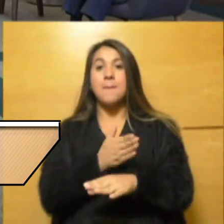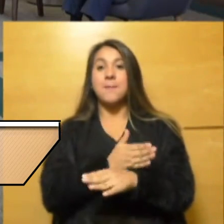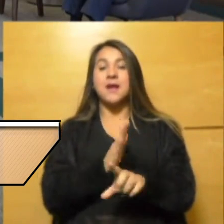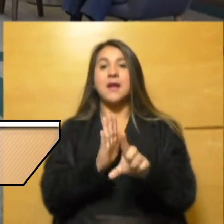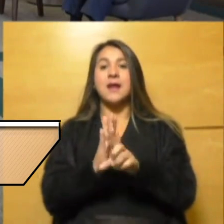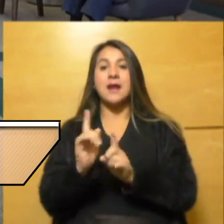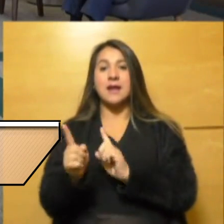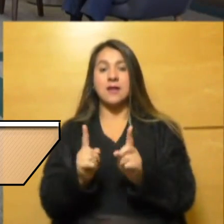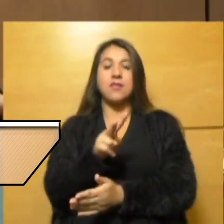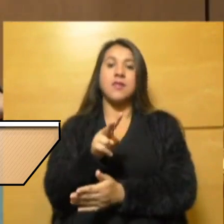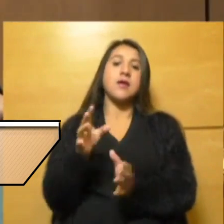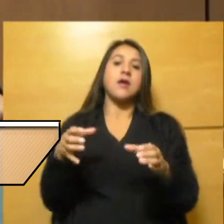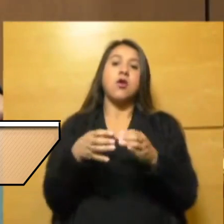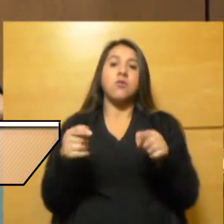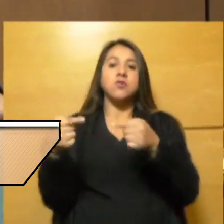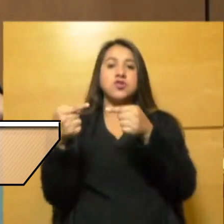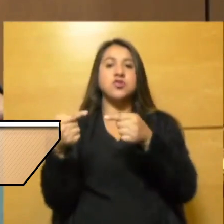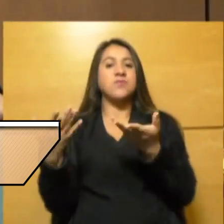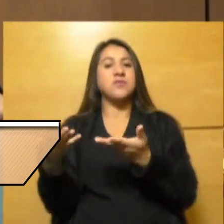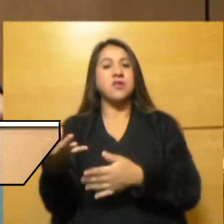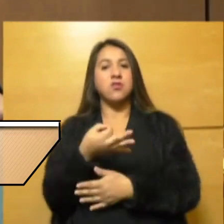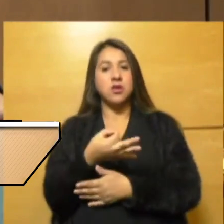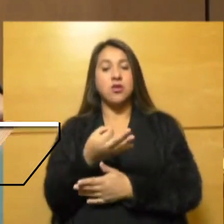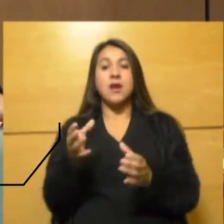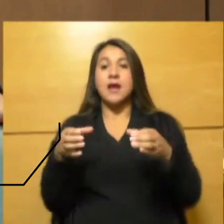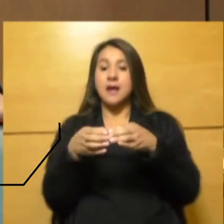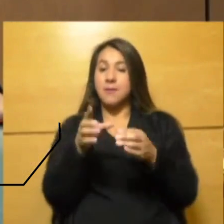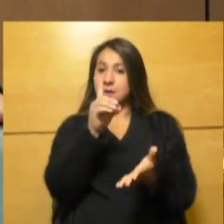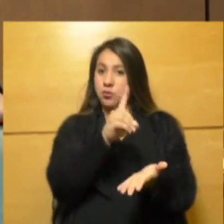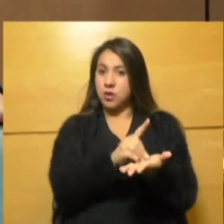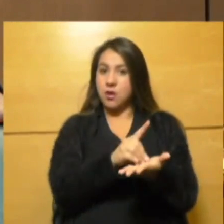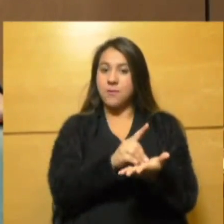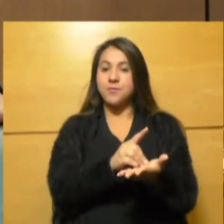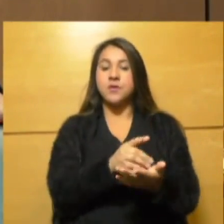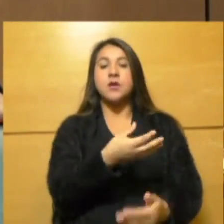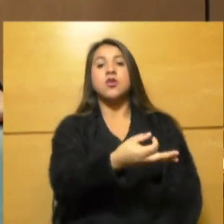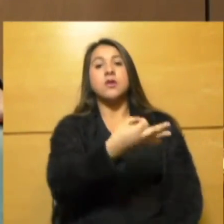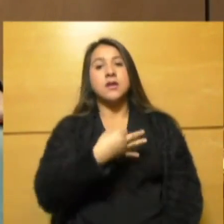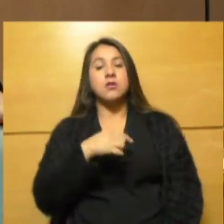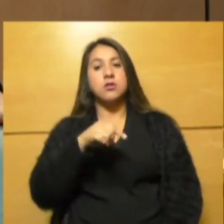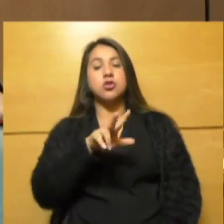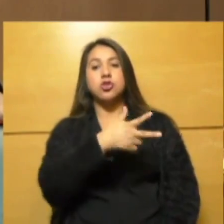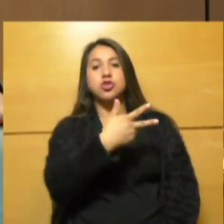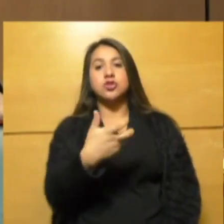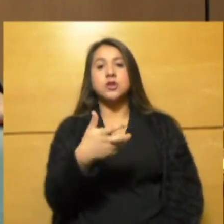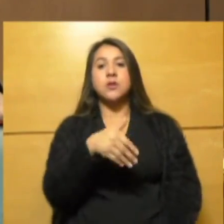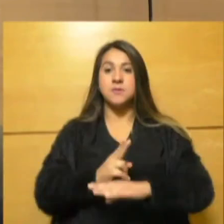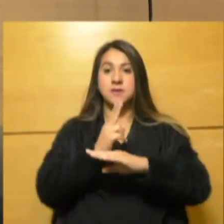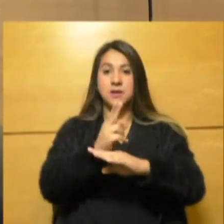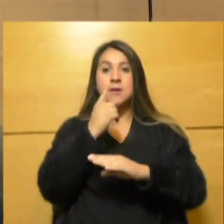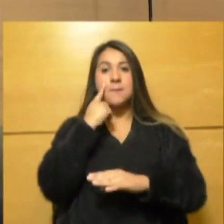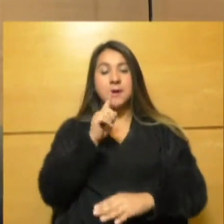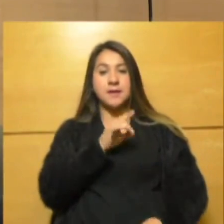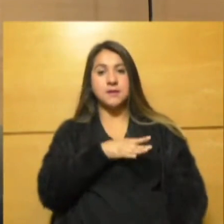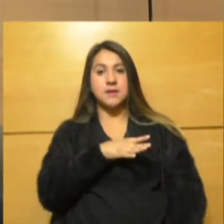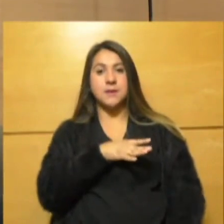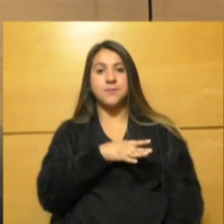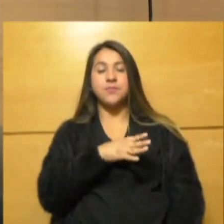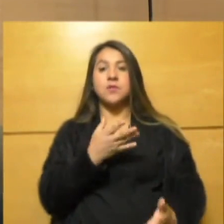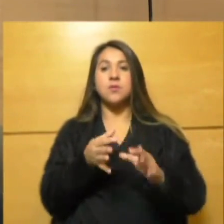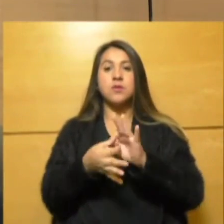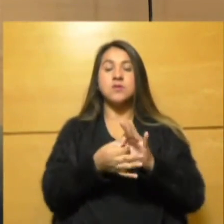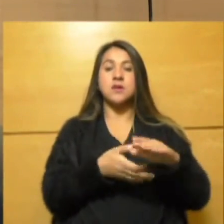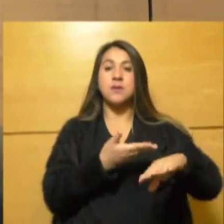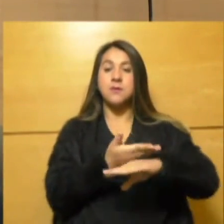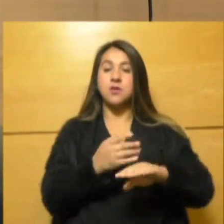en tiempos de crisis? organizado por ICARE, Instituto Chileno de Administración Racional de Empresas. En la oportunidad, el